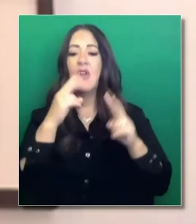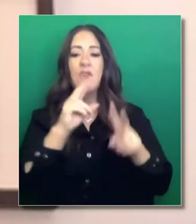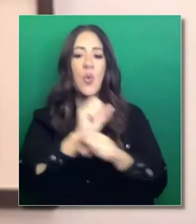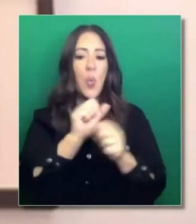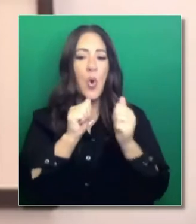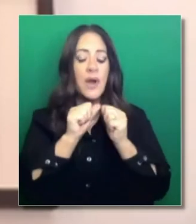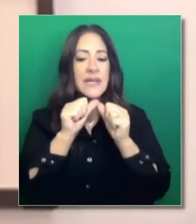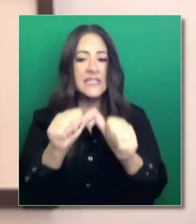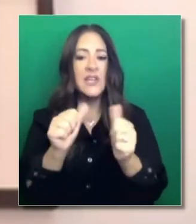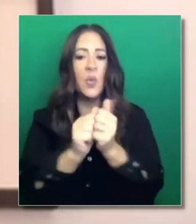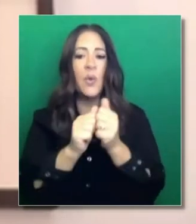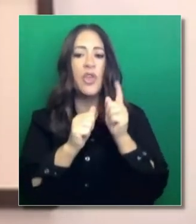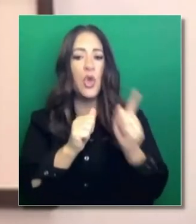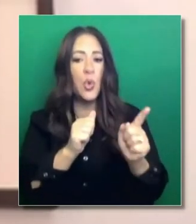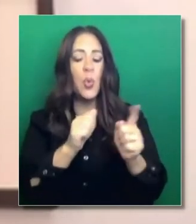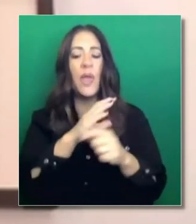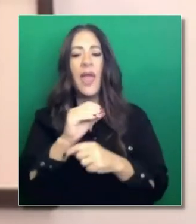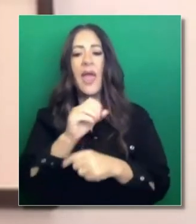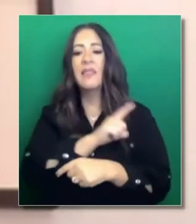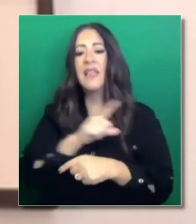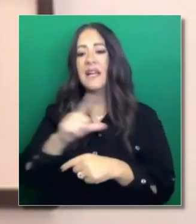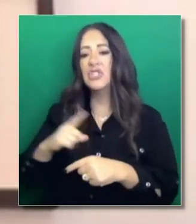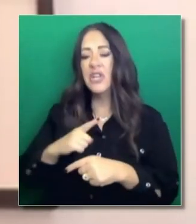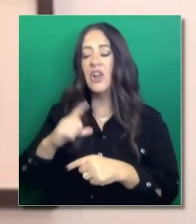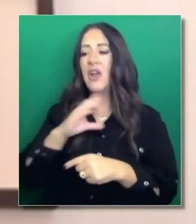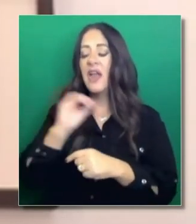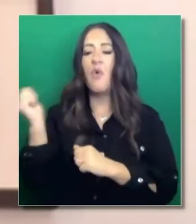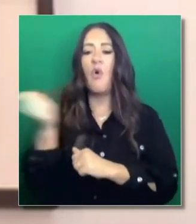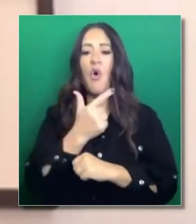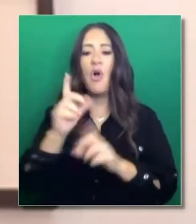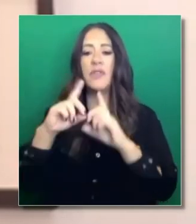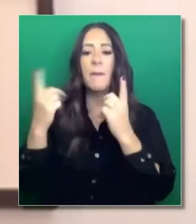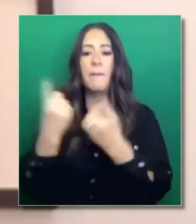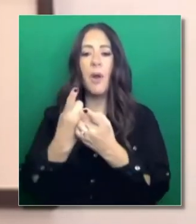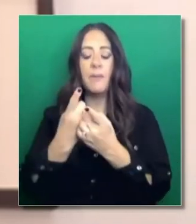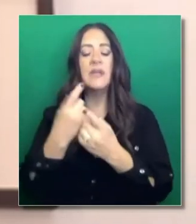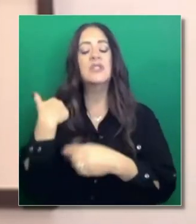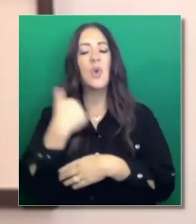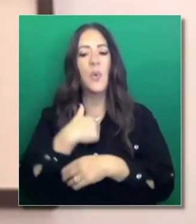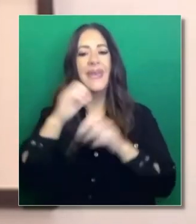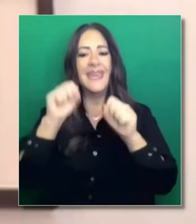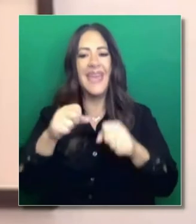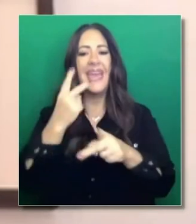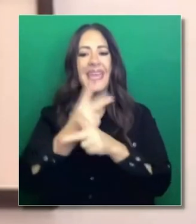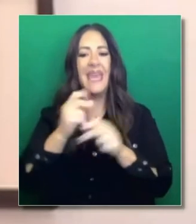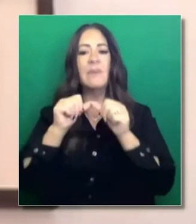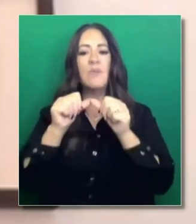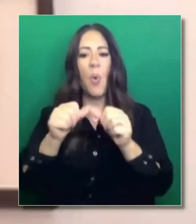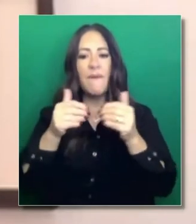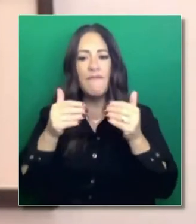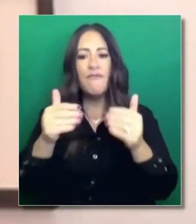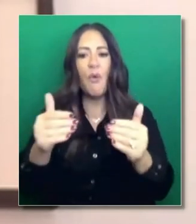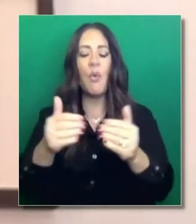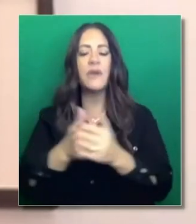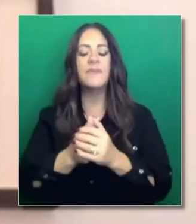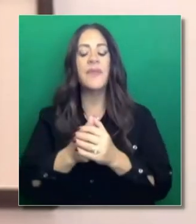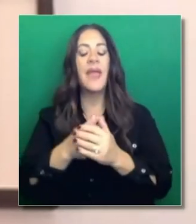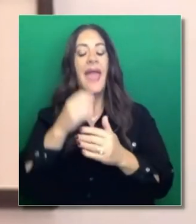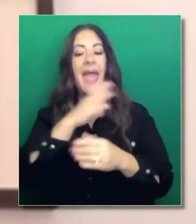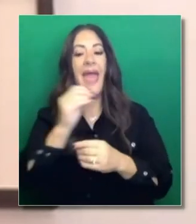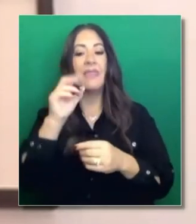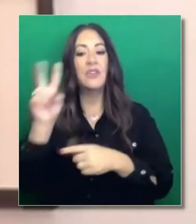seguir trabajando con usted y la legislatura para ver cómo se implementa esto en el futuro. Y quiero dar el apoyo por